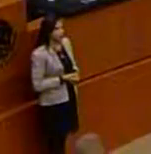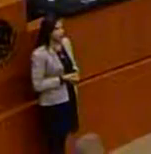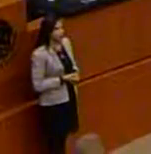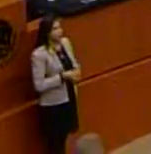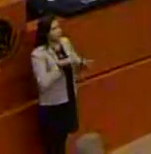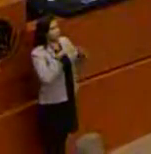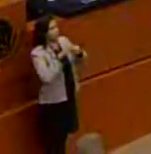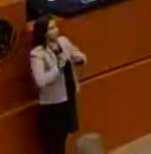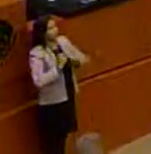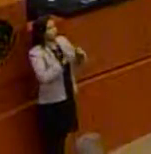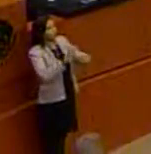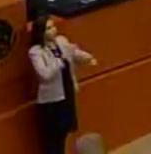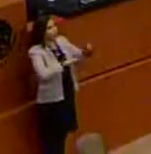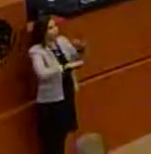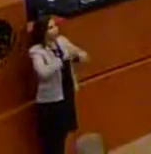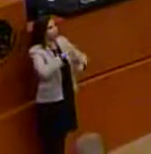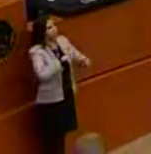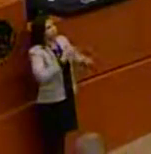de empleos